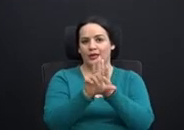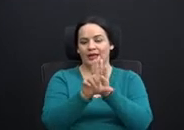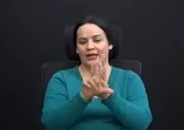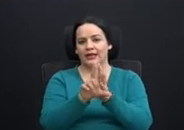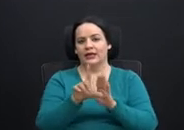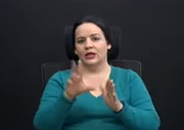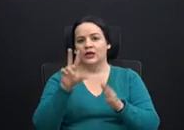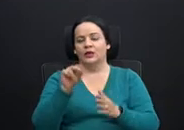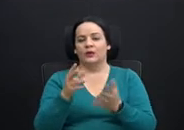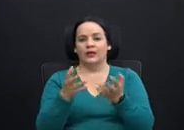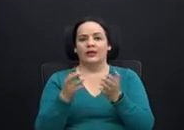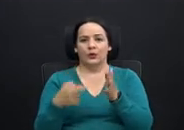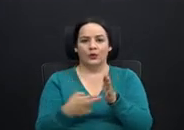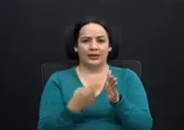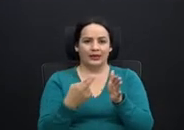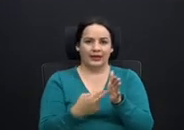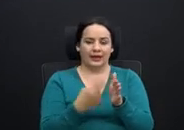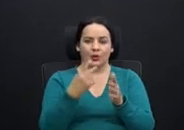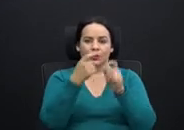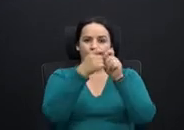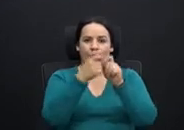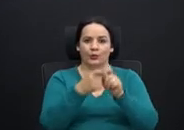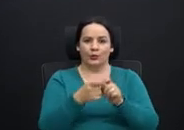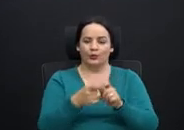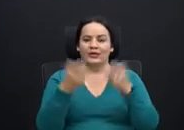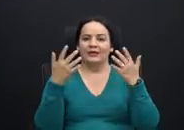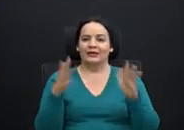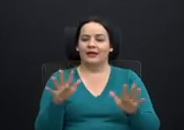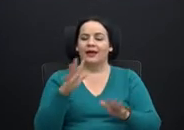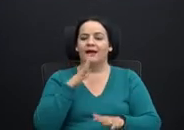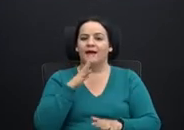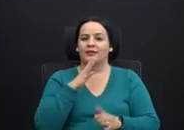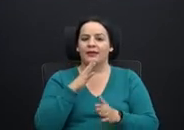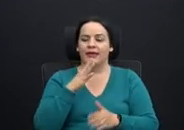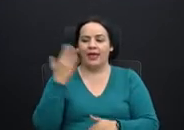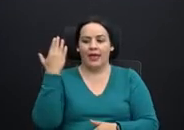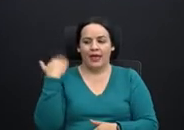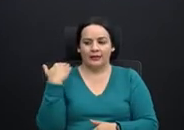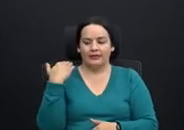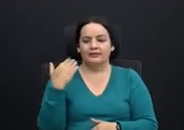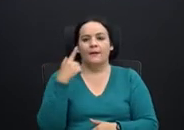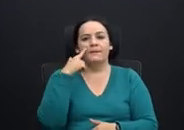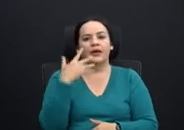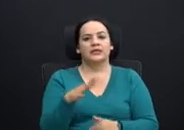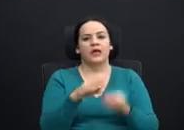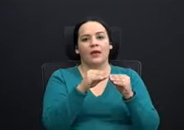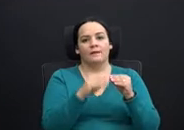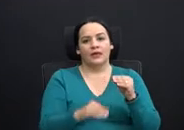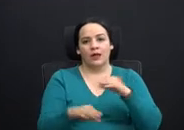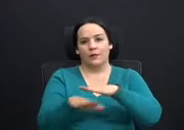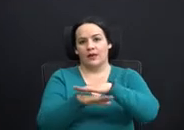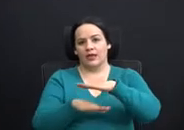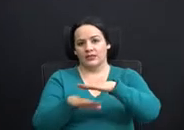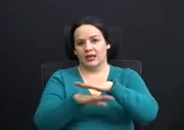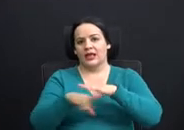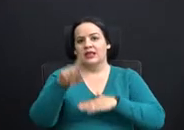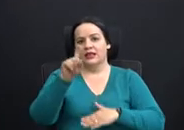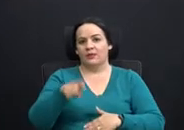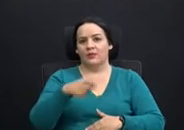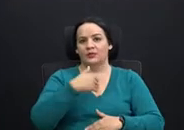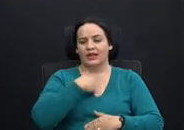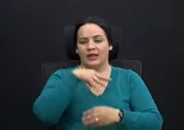reiterar los puntos que pues comenté anteriormente, lo que me parece lo mínimo básico que deberíamos tener en esos proyectos de